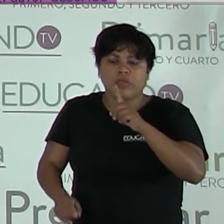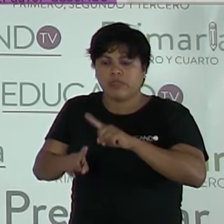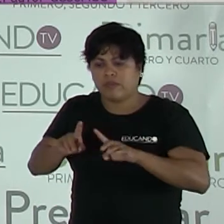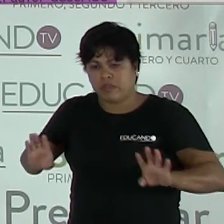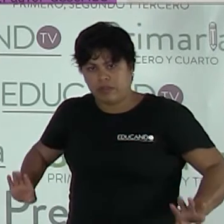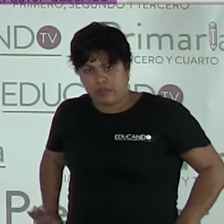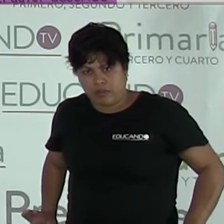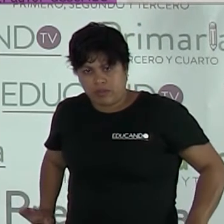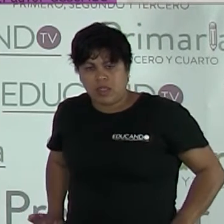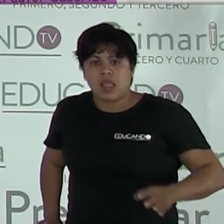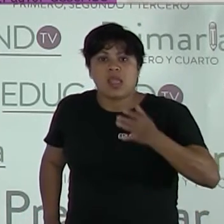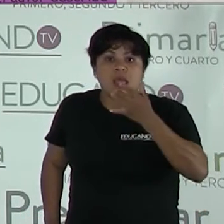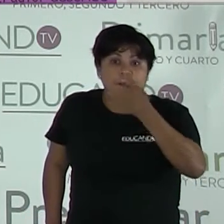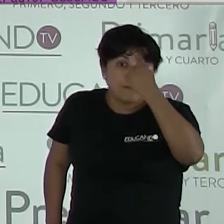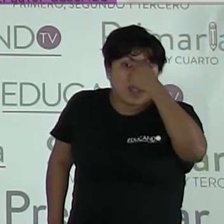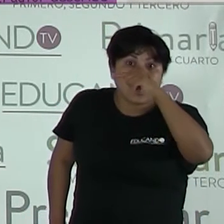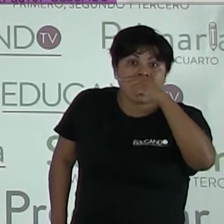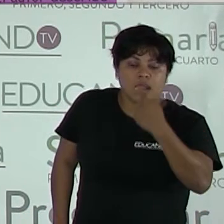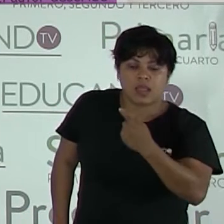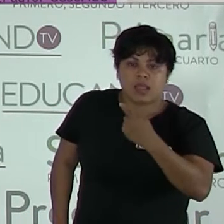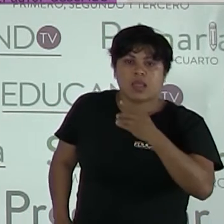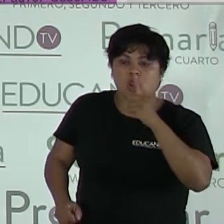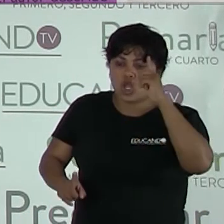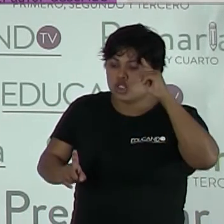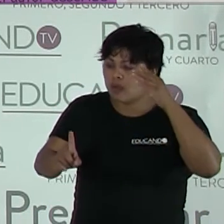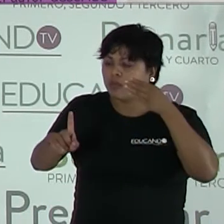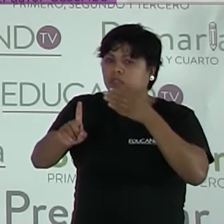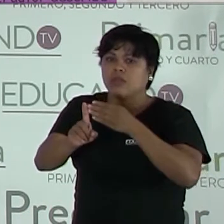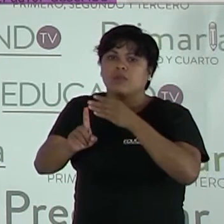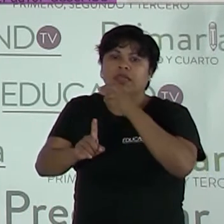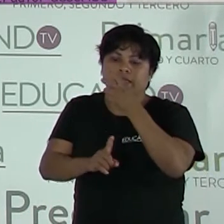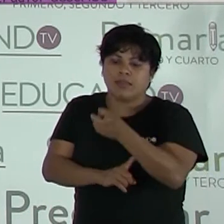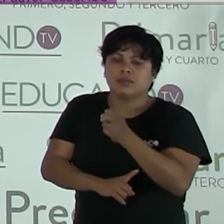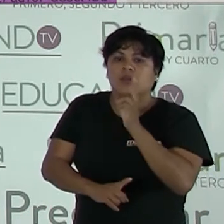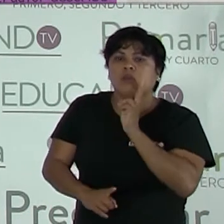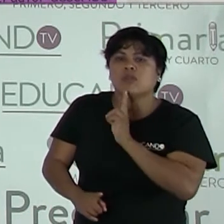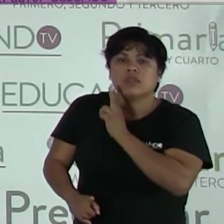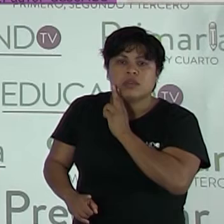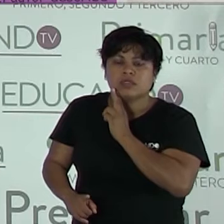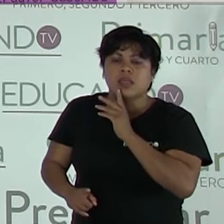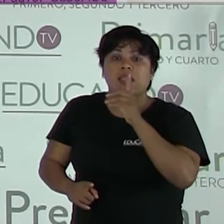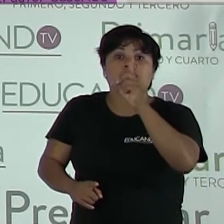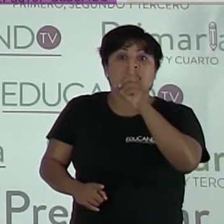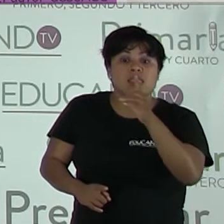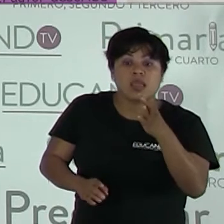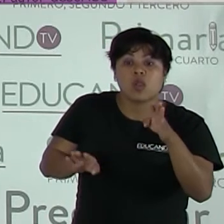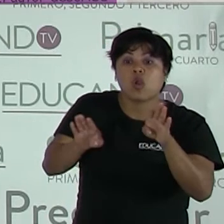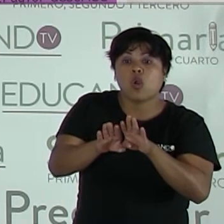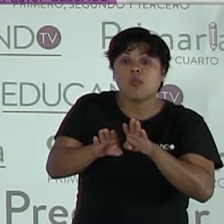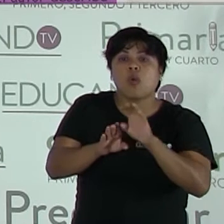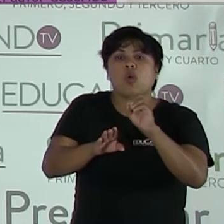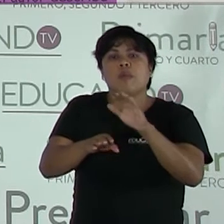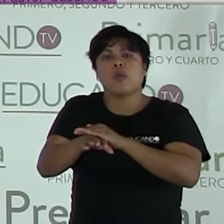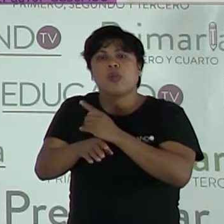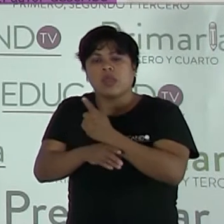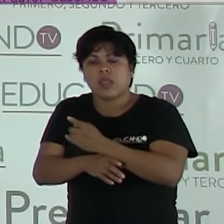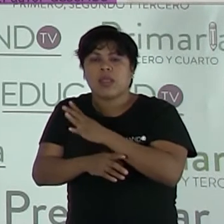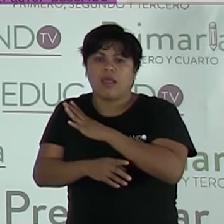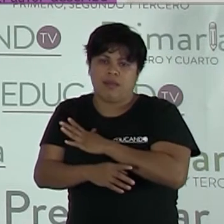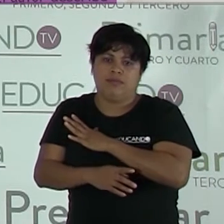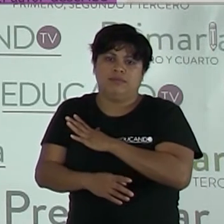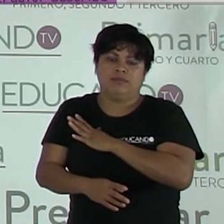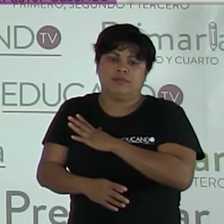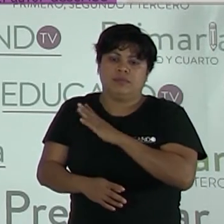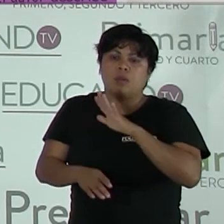las características. Y el para qué, los objetivos de dicha noticia, de cómo o por qué